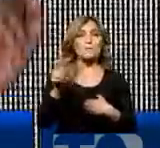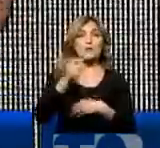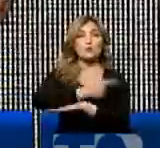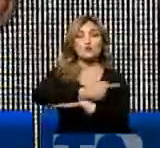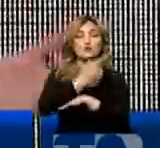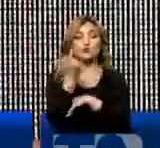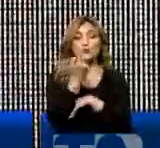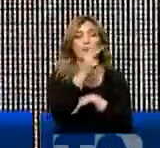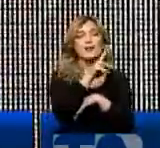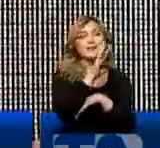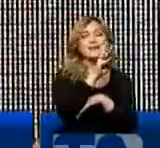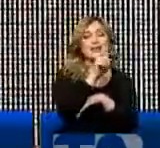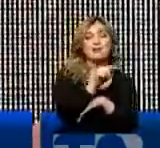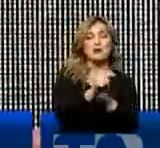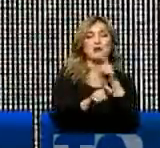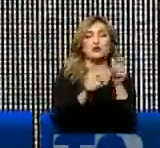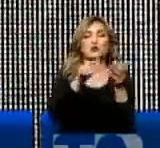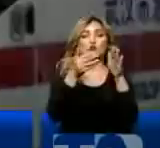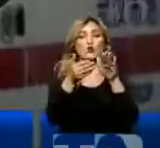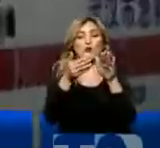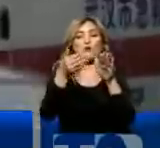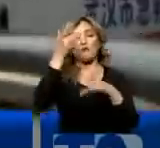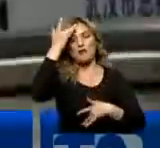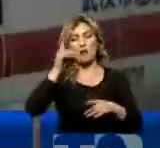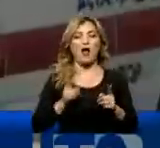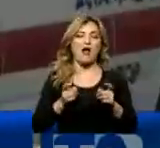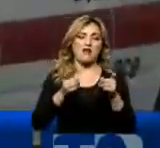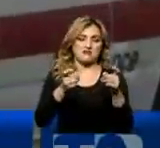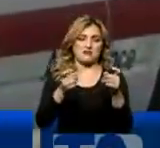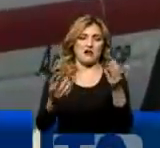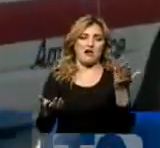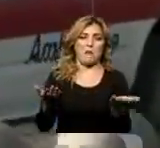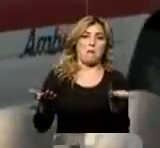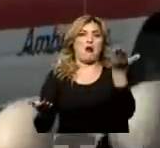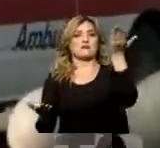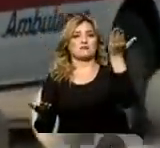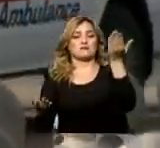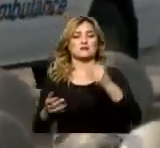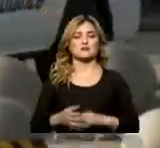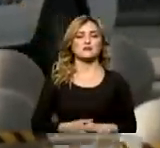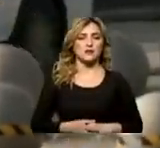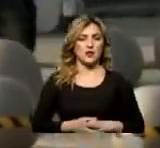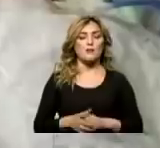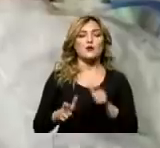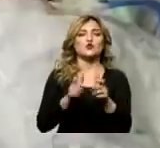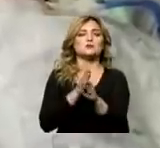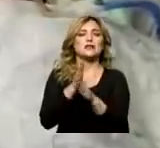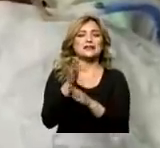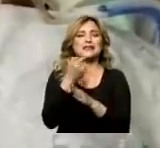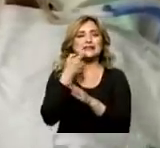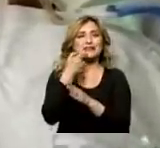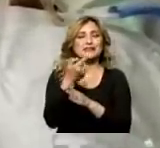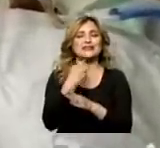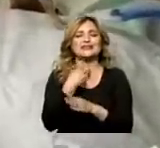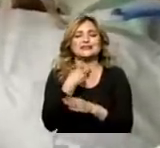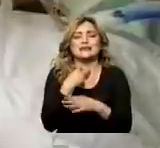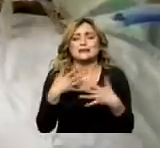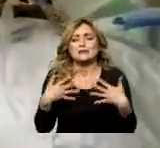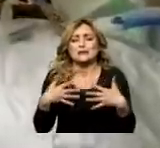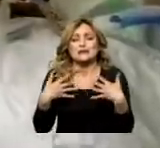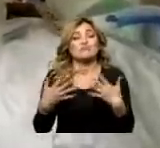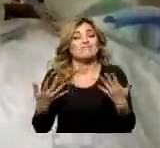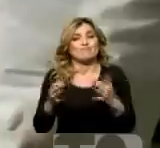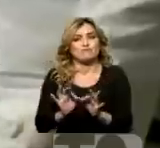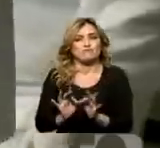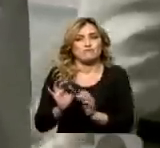murieron 26.000 personas por cáncer. Los expertos indican que quizá este nuevo coronavirus causa mayor temor por la